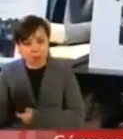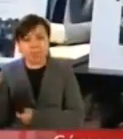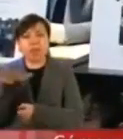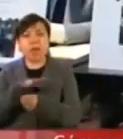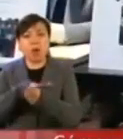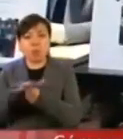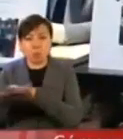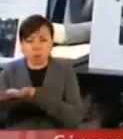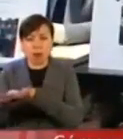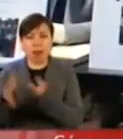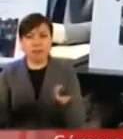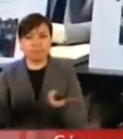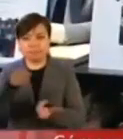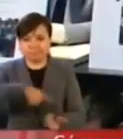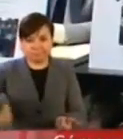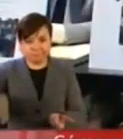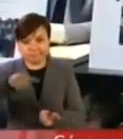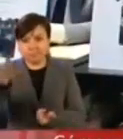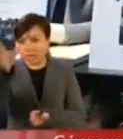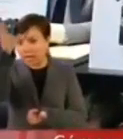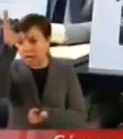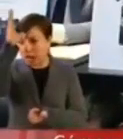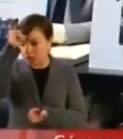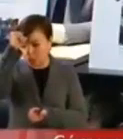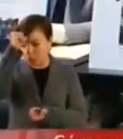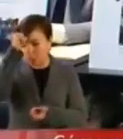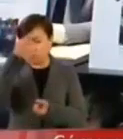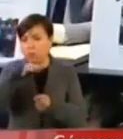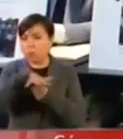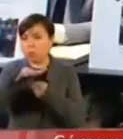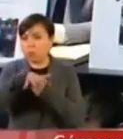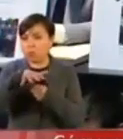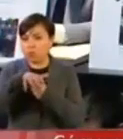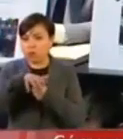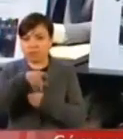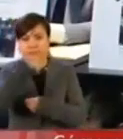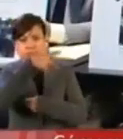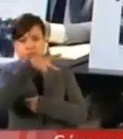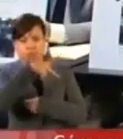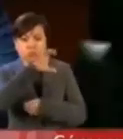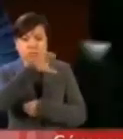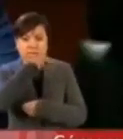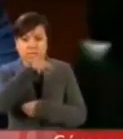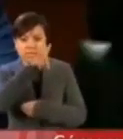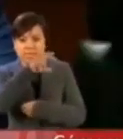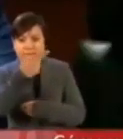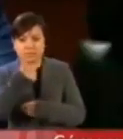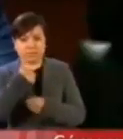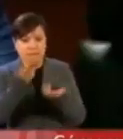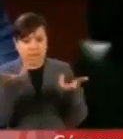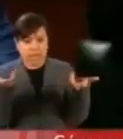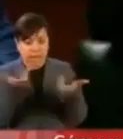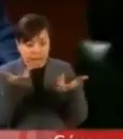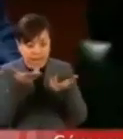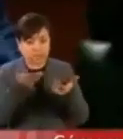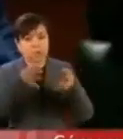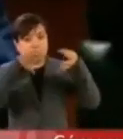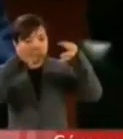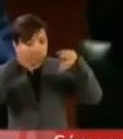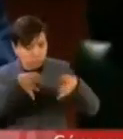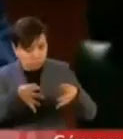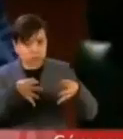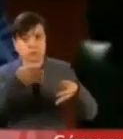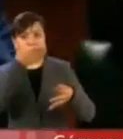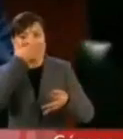Simplemente, en la necesidad de que la Comisión Nacional de Derechos Humanos actúe con un ejercicio